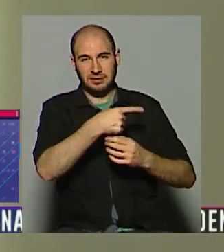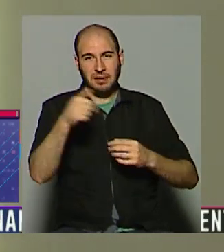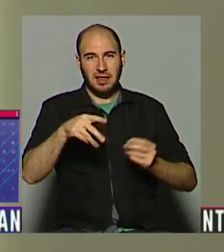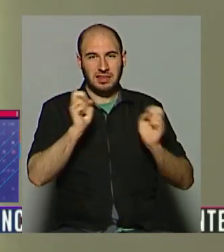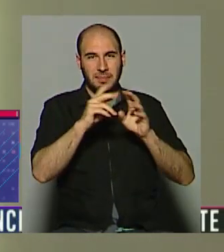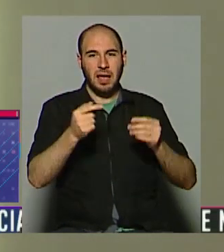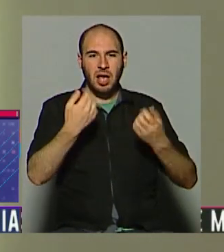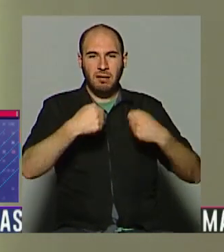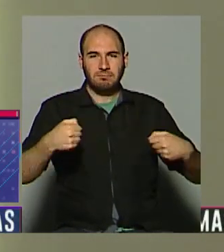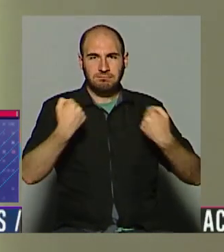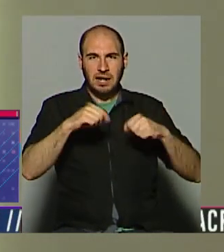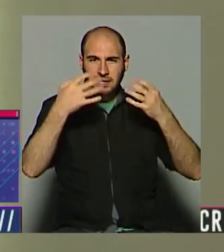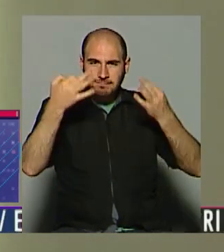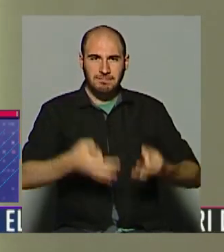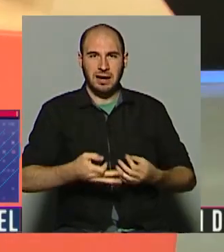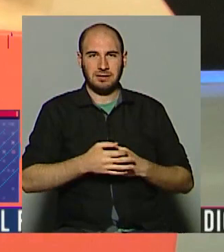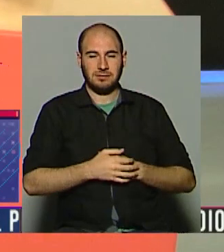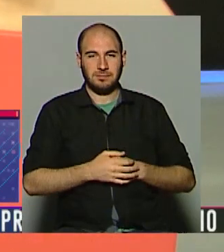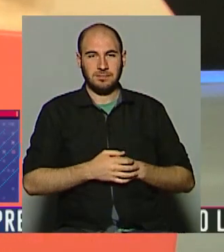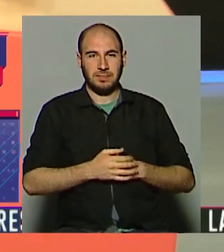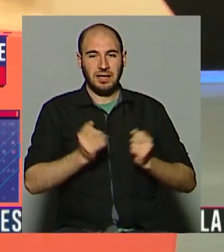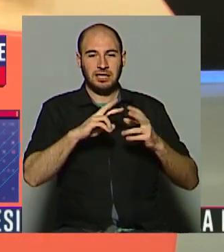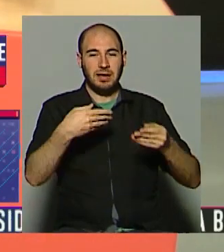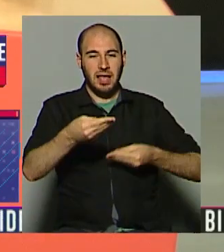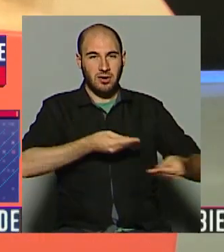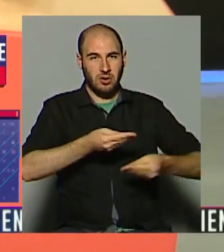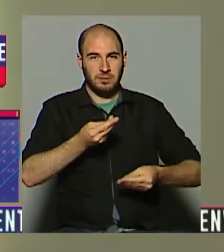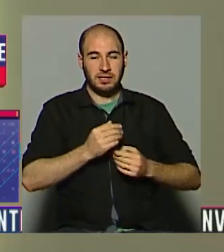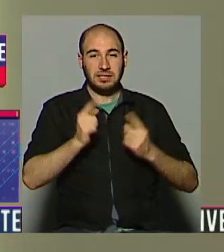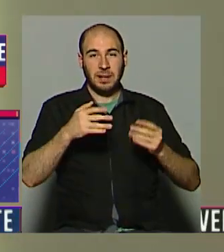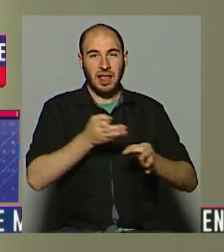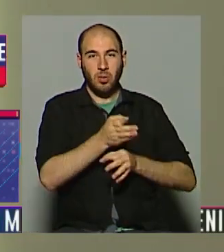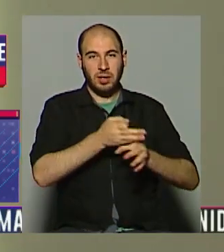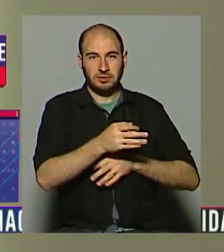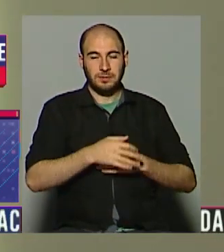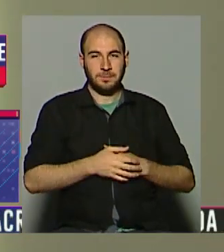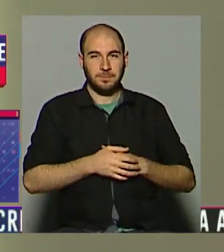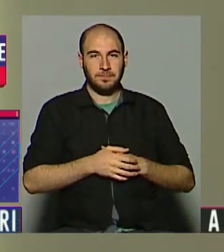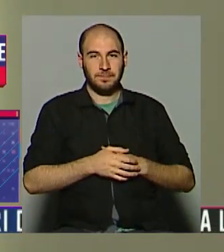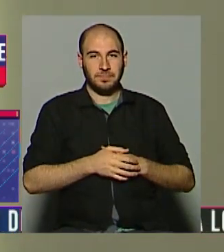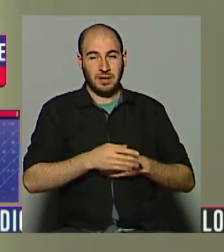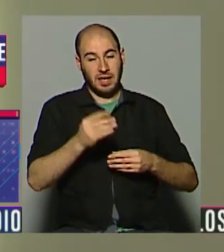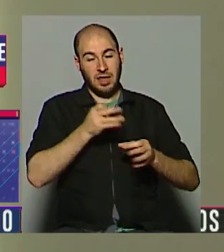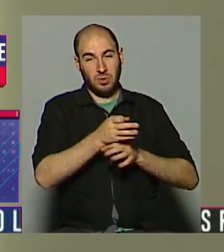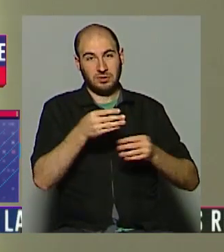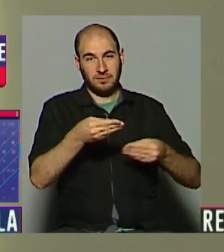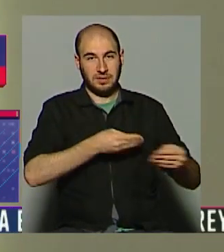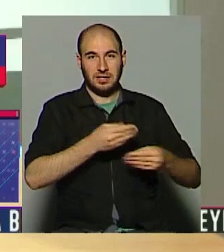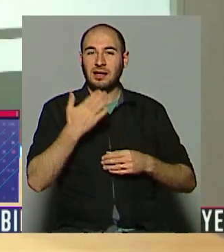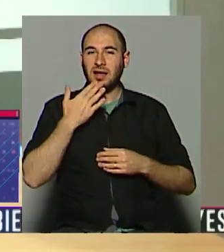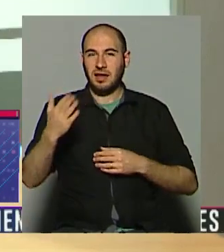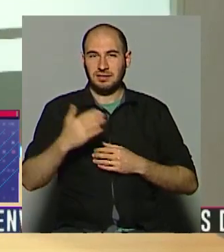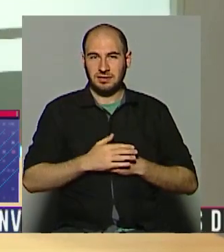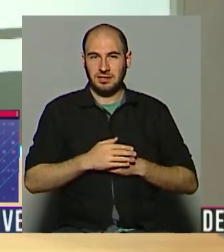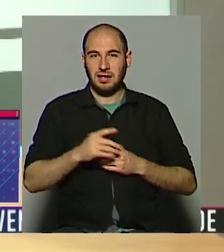sobre las buenas prácticas financieras y de educación, sobre todo. financiera. Bueno, muchísimas